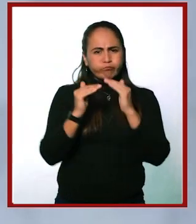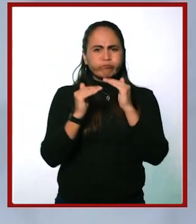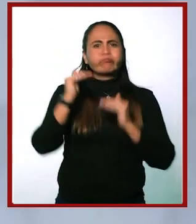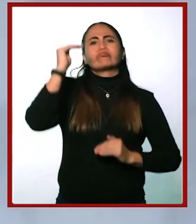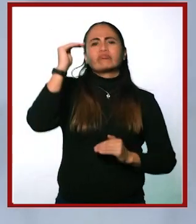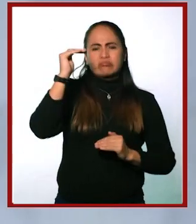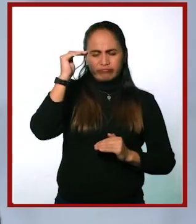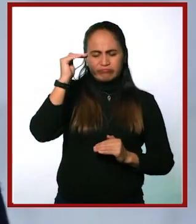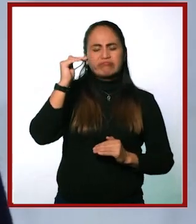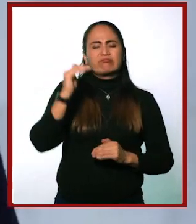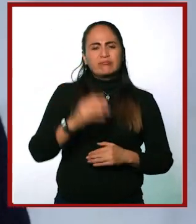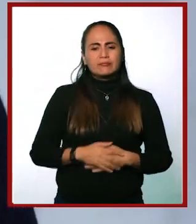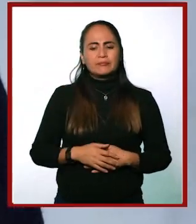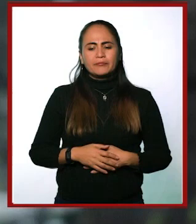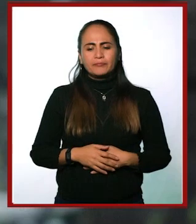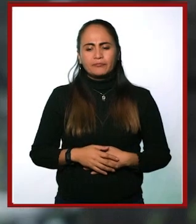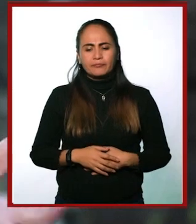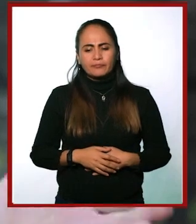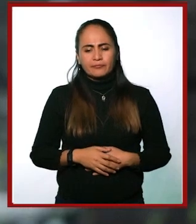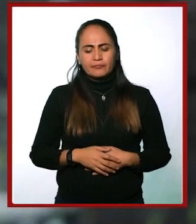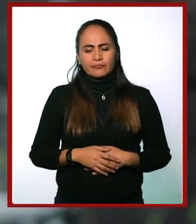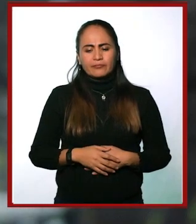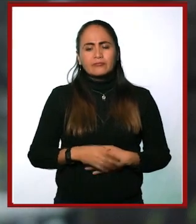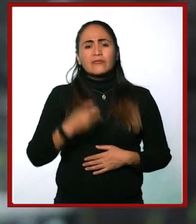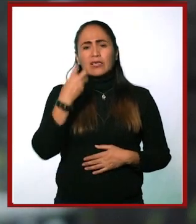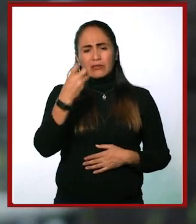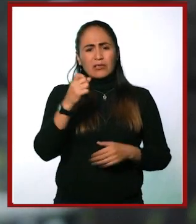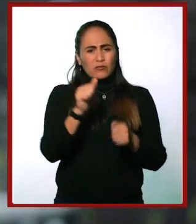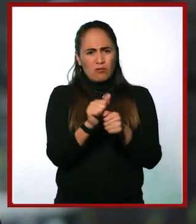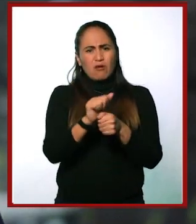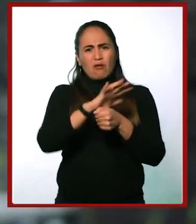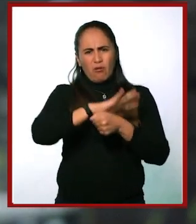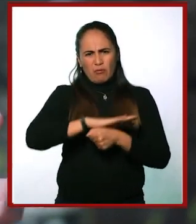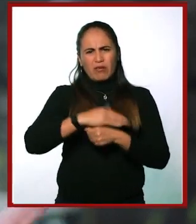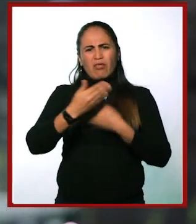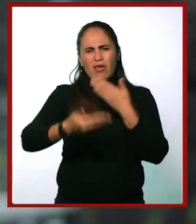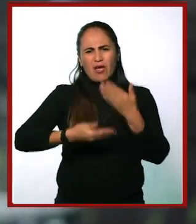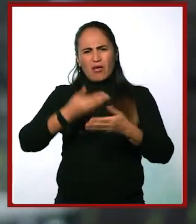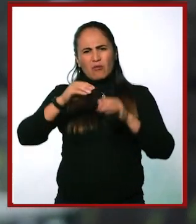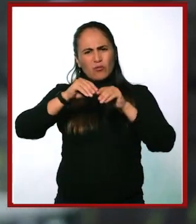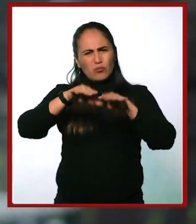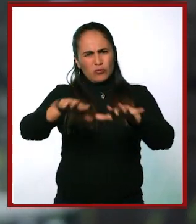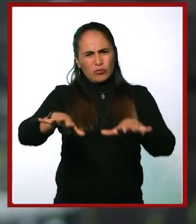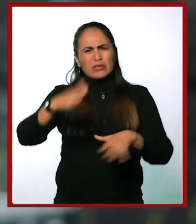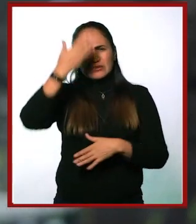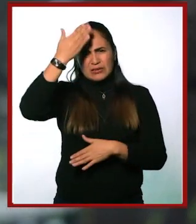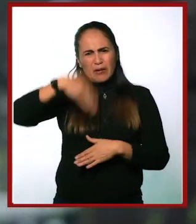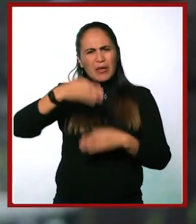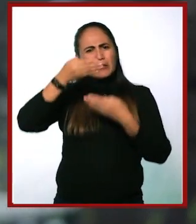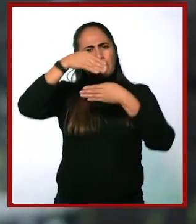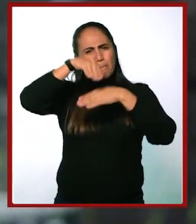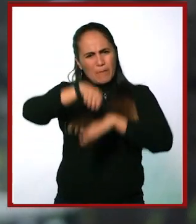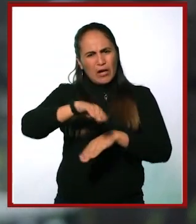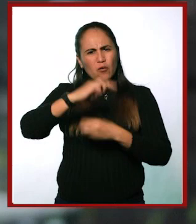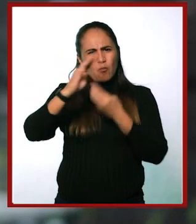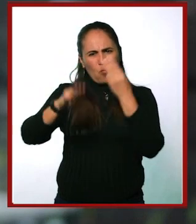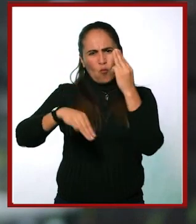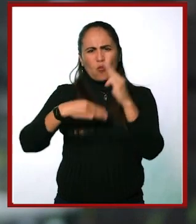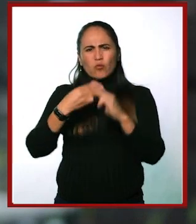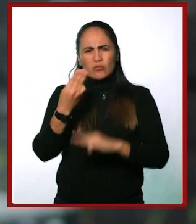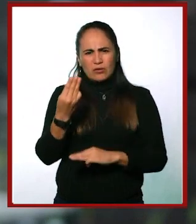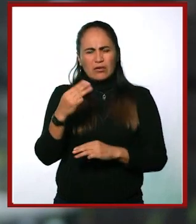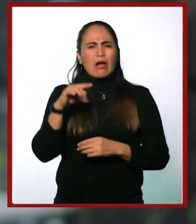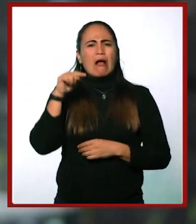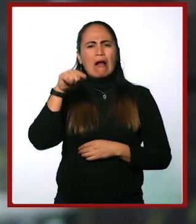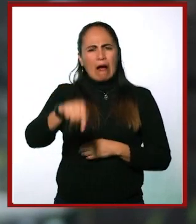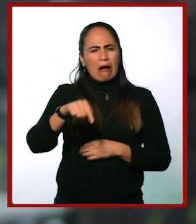que se han ido incrementando. Hablando de los efectos del coronavirus, ¿sabías que el Banco Mundial ha advertido que el virus